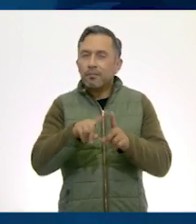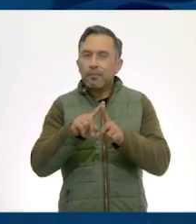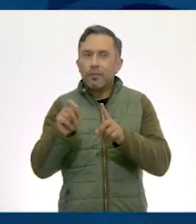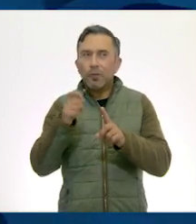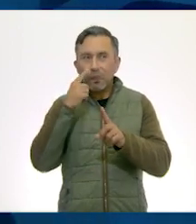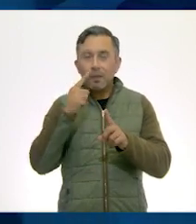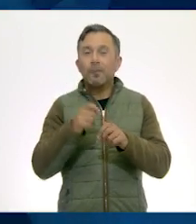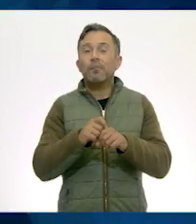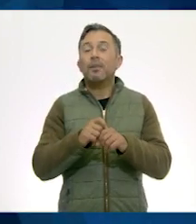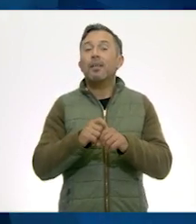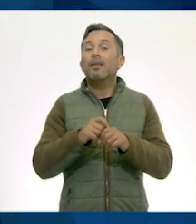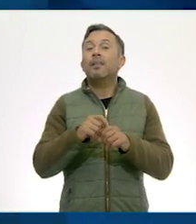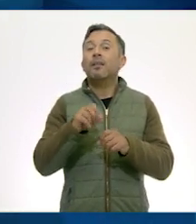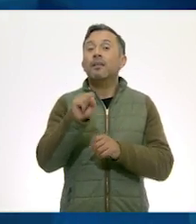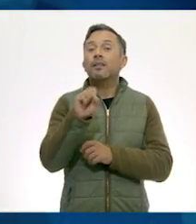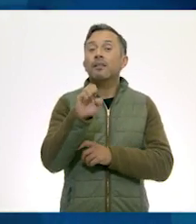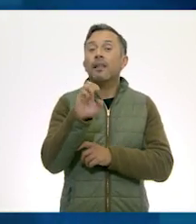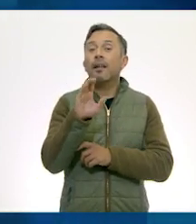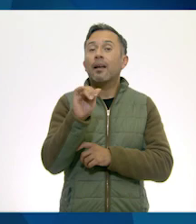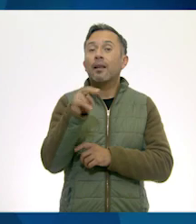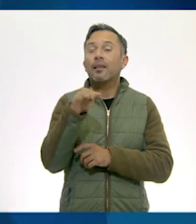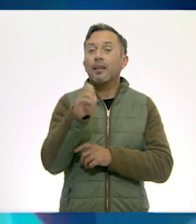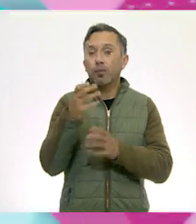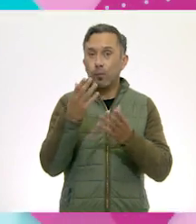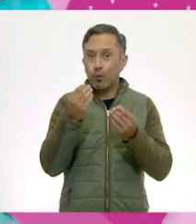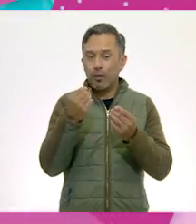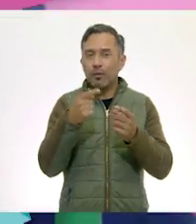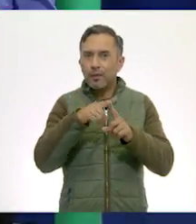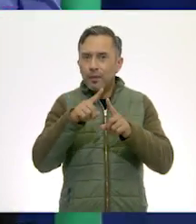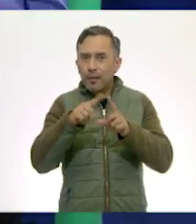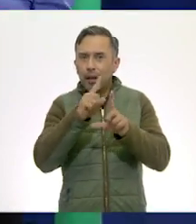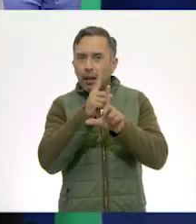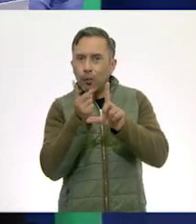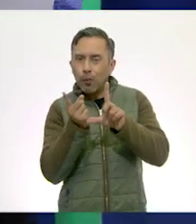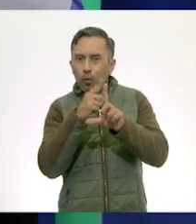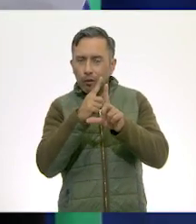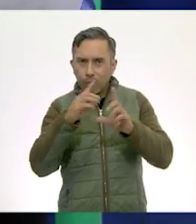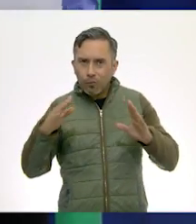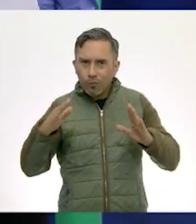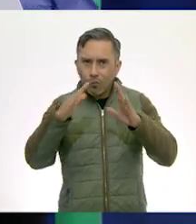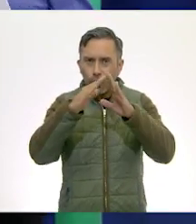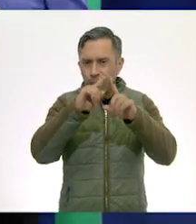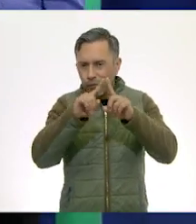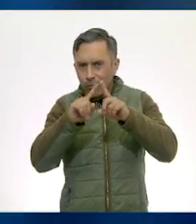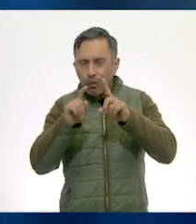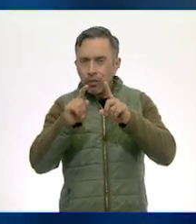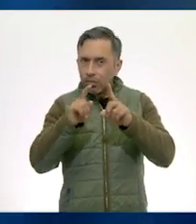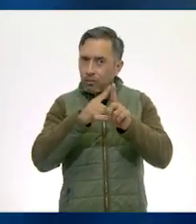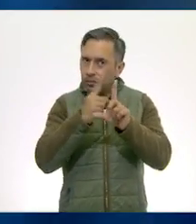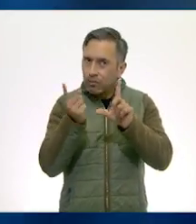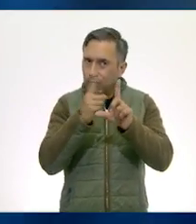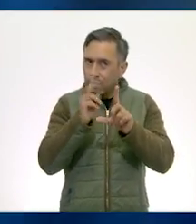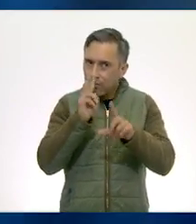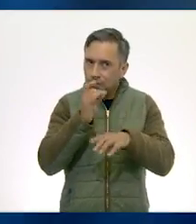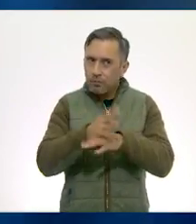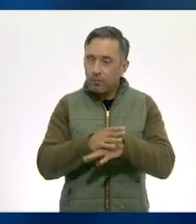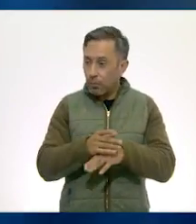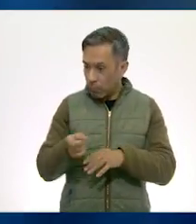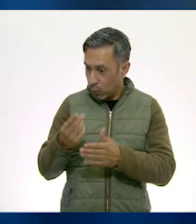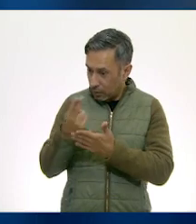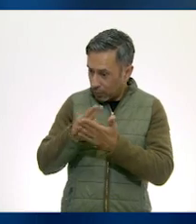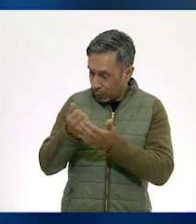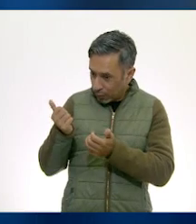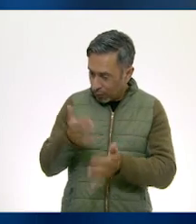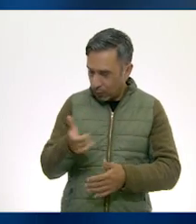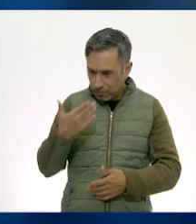rectas secantes y los ángulos que se forman. Oye, Ton, qué bueno que trajiste estos dibujos. Digo, yo